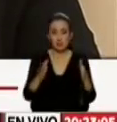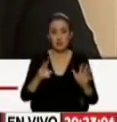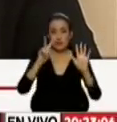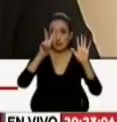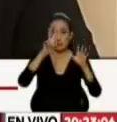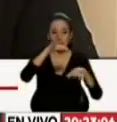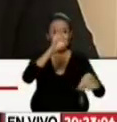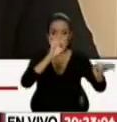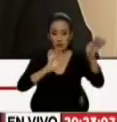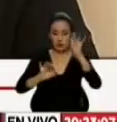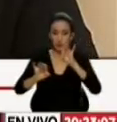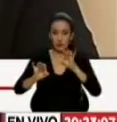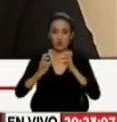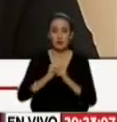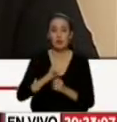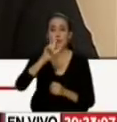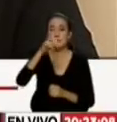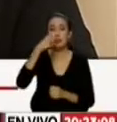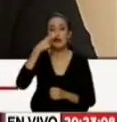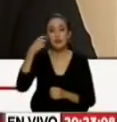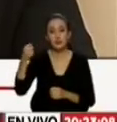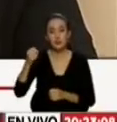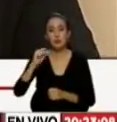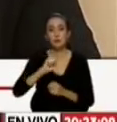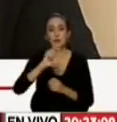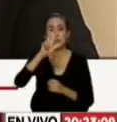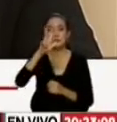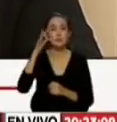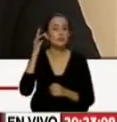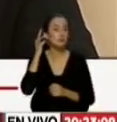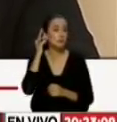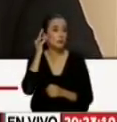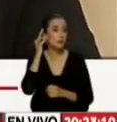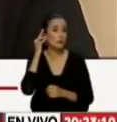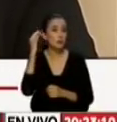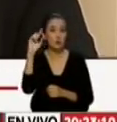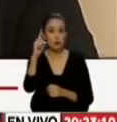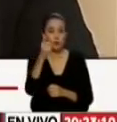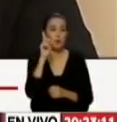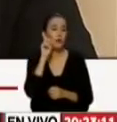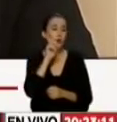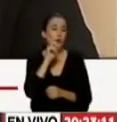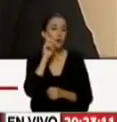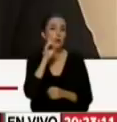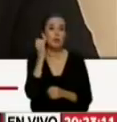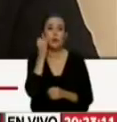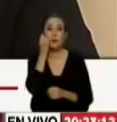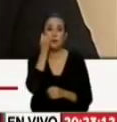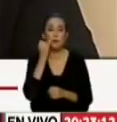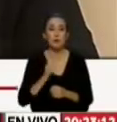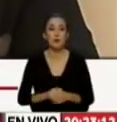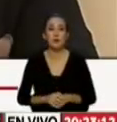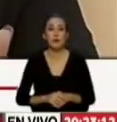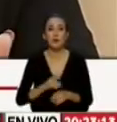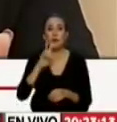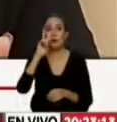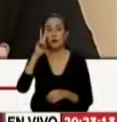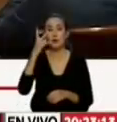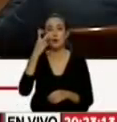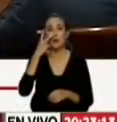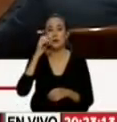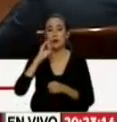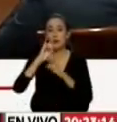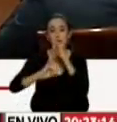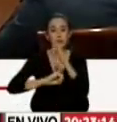y Control Social, 3 hombres, 3 mujeres y 1 por los pueblos, nacionalidades indígenas y por el